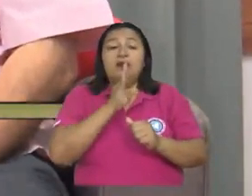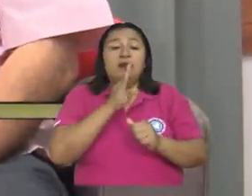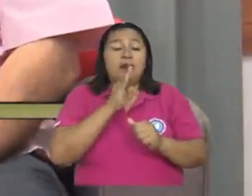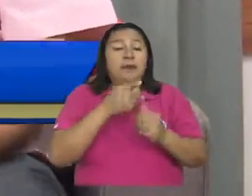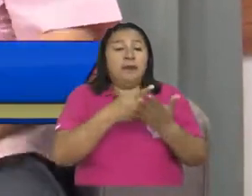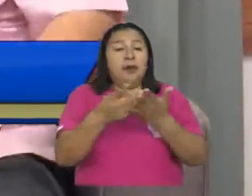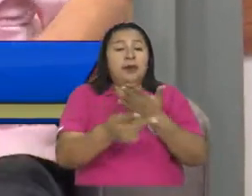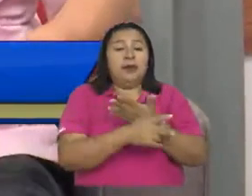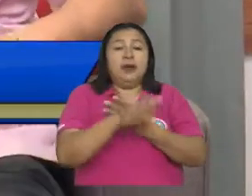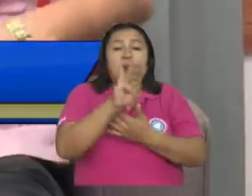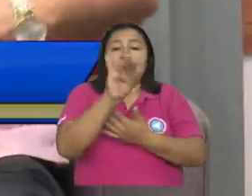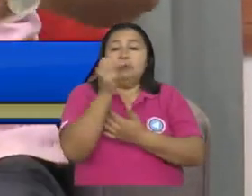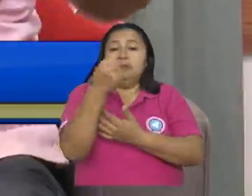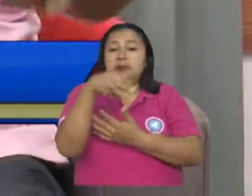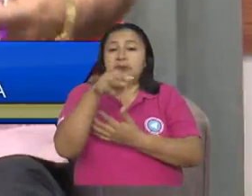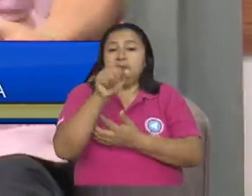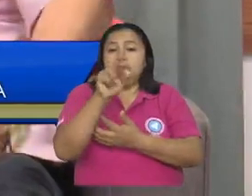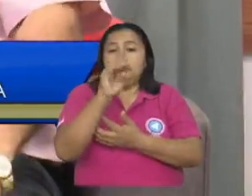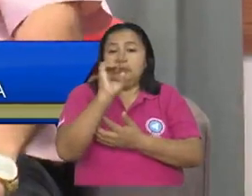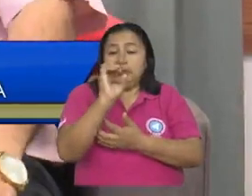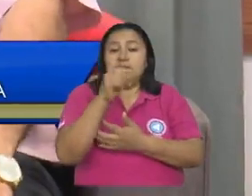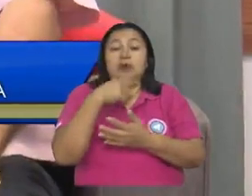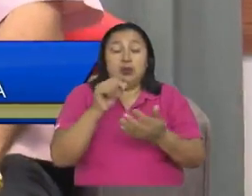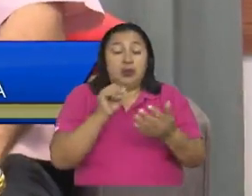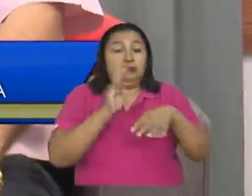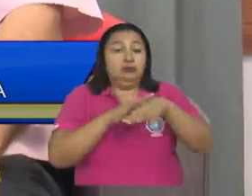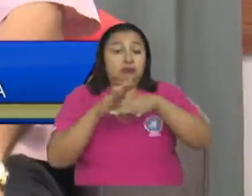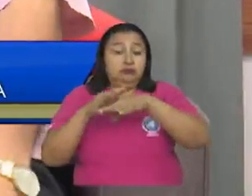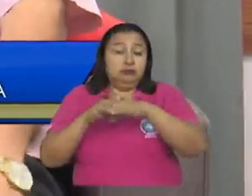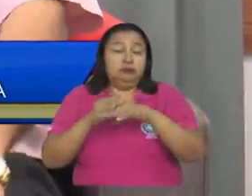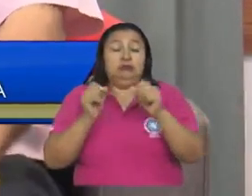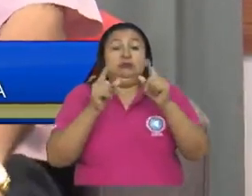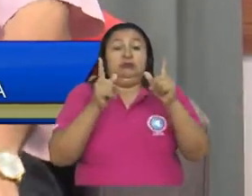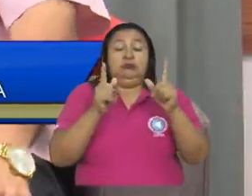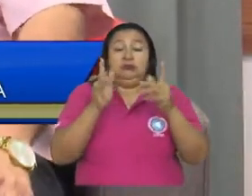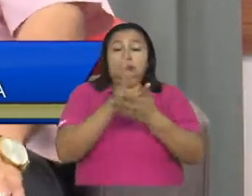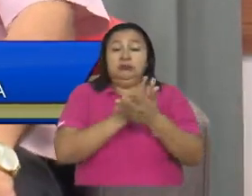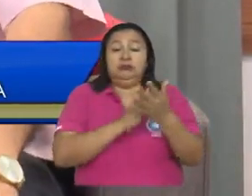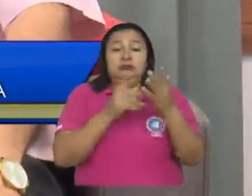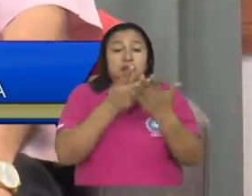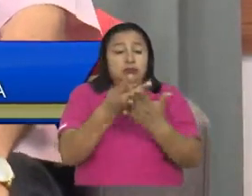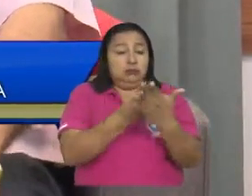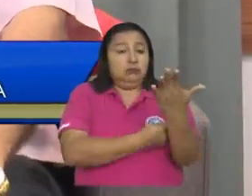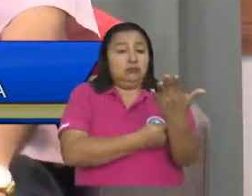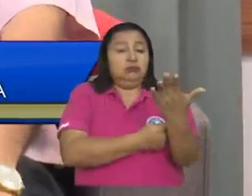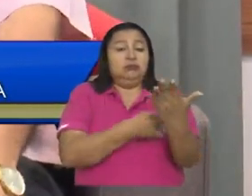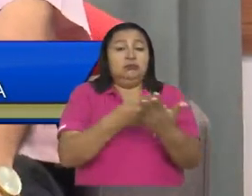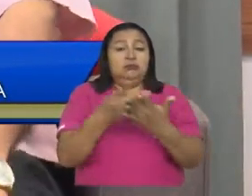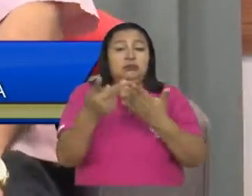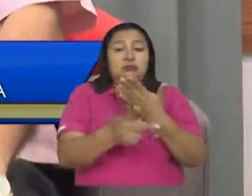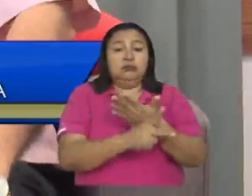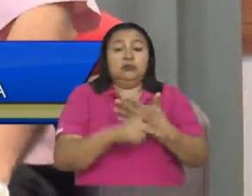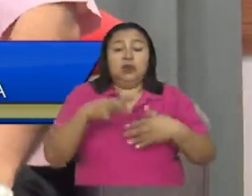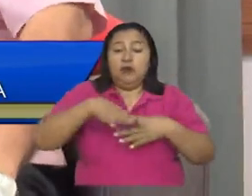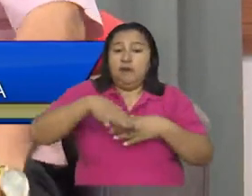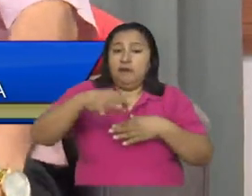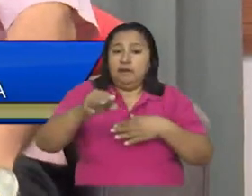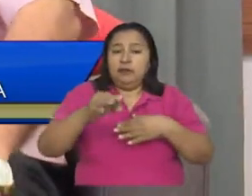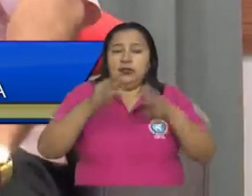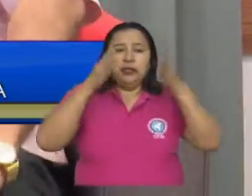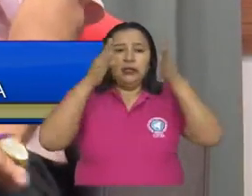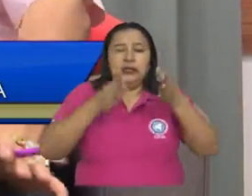Martínez, seguramente ahora estarán despertando interés en el proyecto, en el programa. Las oficinas atienden